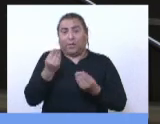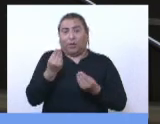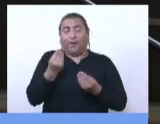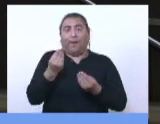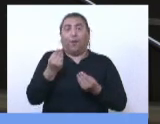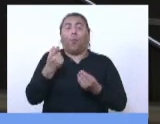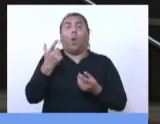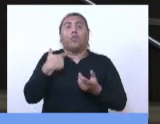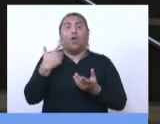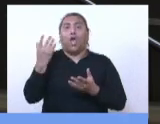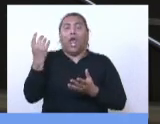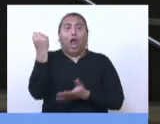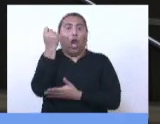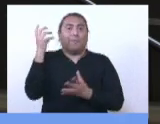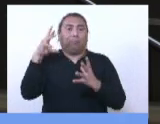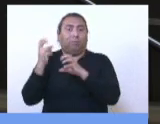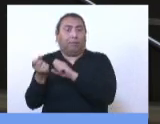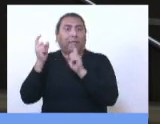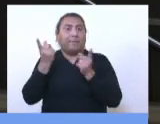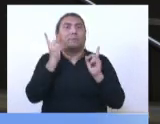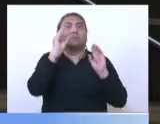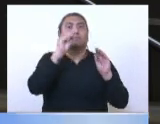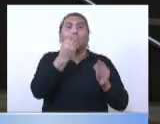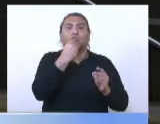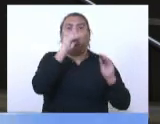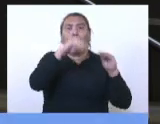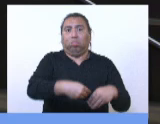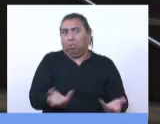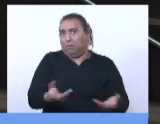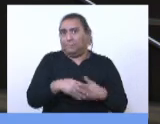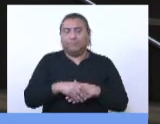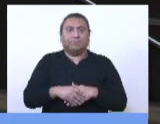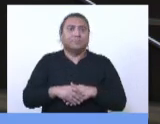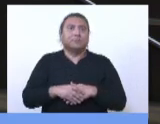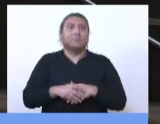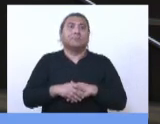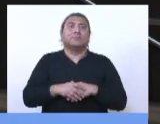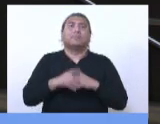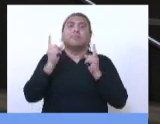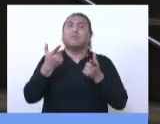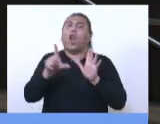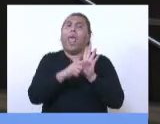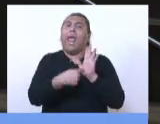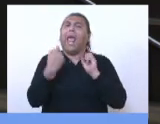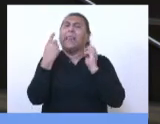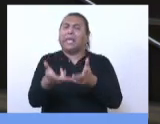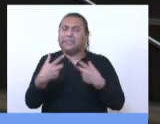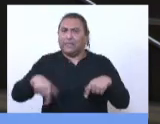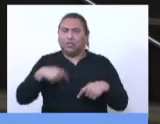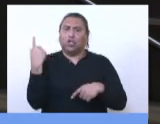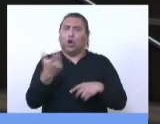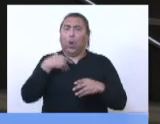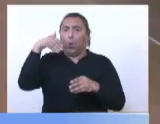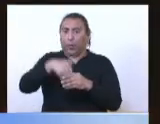se afectó la economía todo eso se cayó todo se cayó pero fíjense lo que decía la ley la ley que nosotros